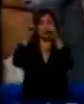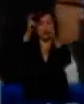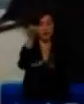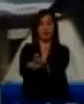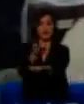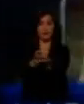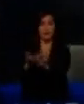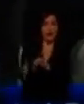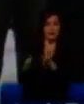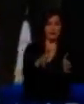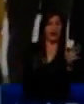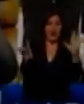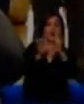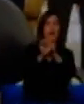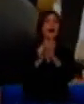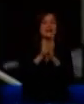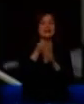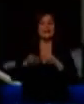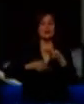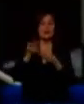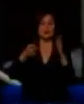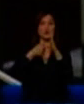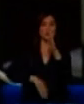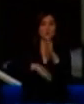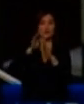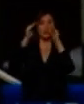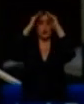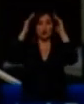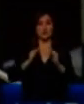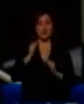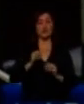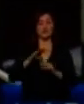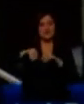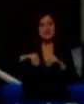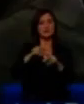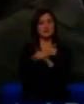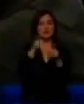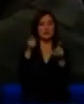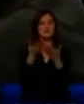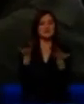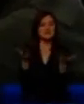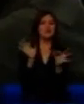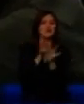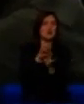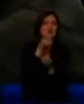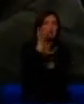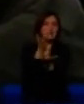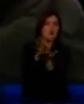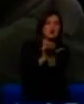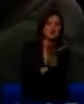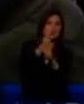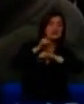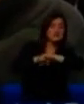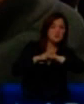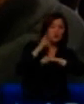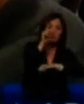proyecto de ley de plusvalía para argumentar las virtudes que tiene, según el Ejecutivo. El funcionario informó que el proyecto otorga el plazo de un